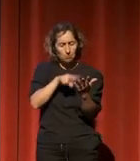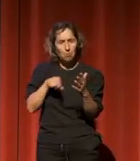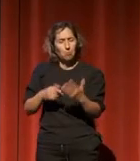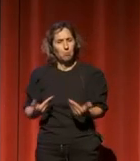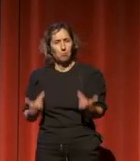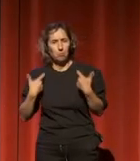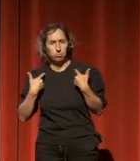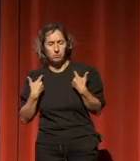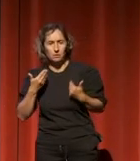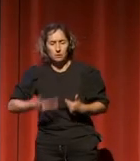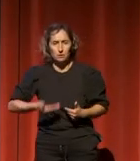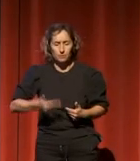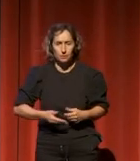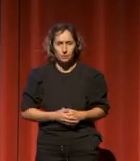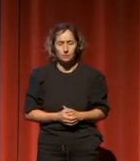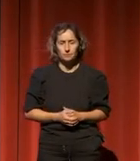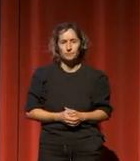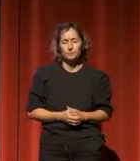eh